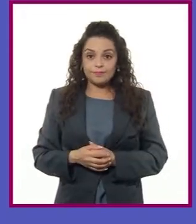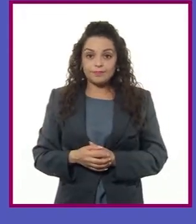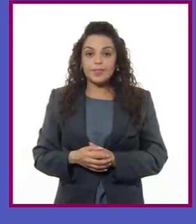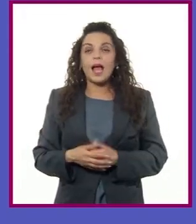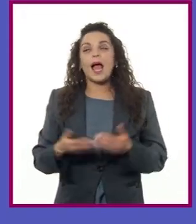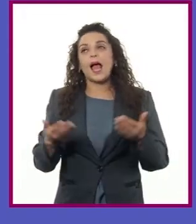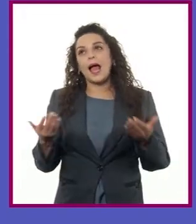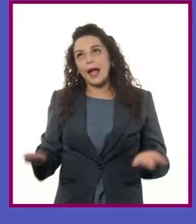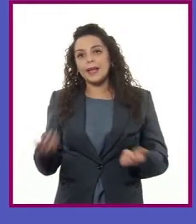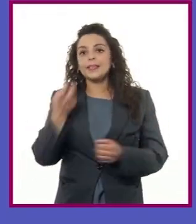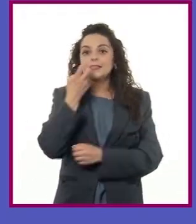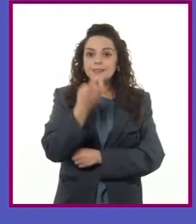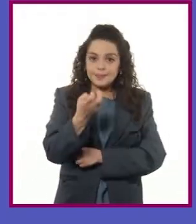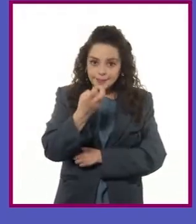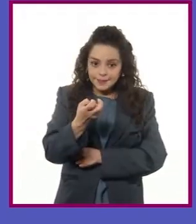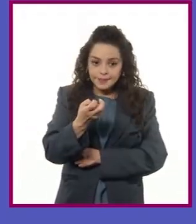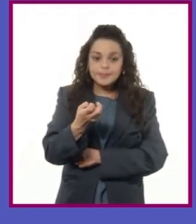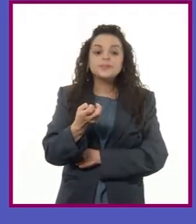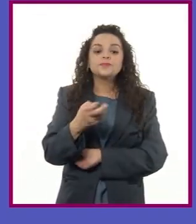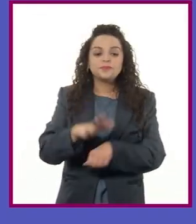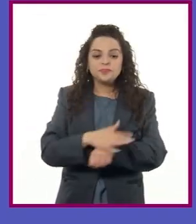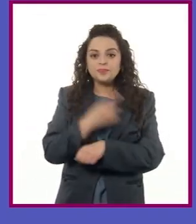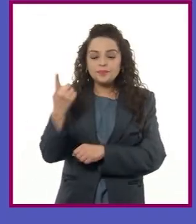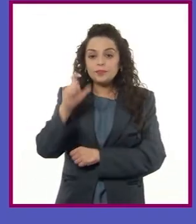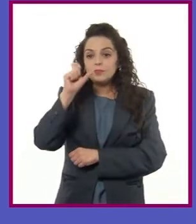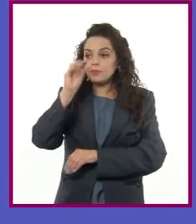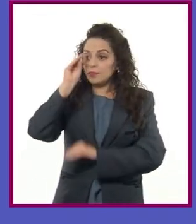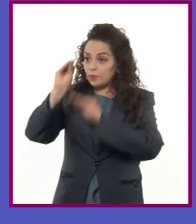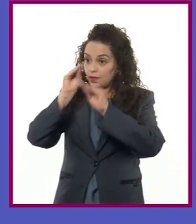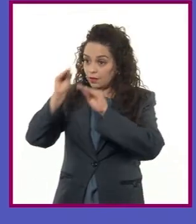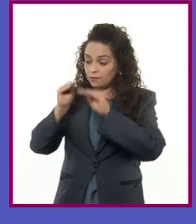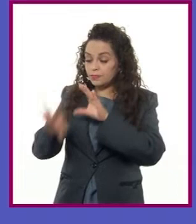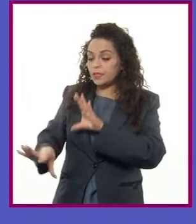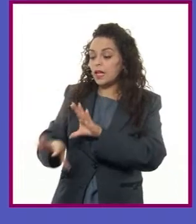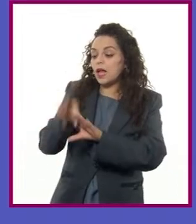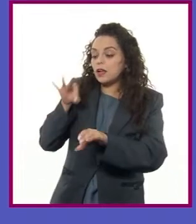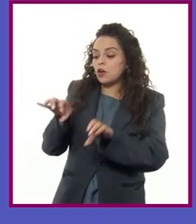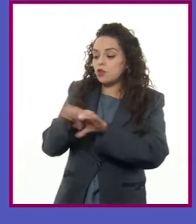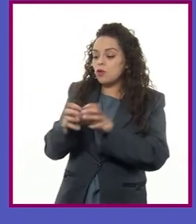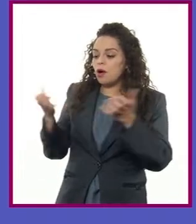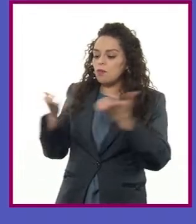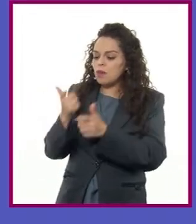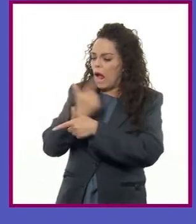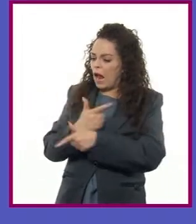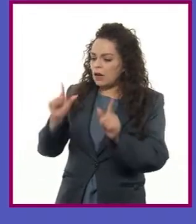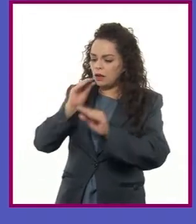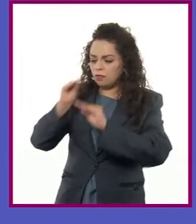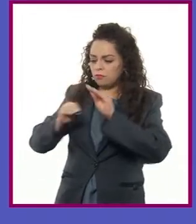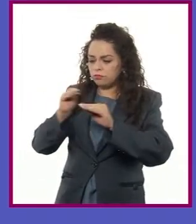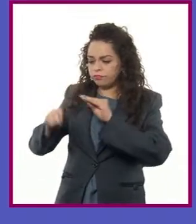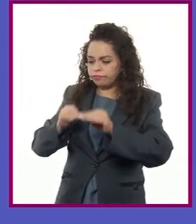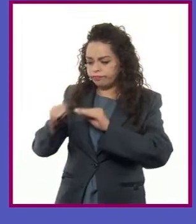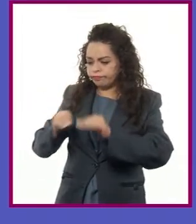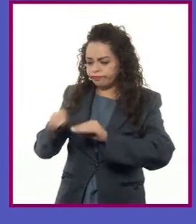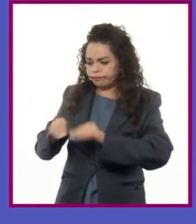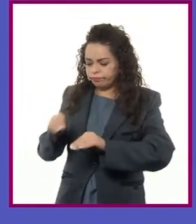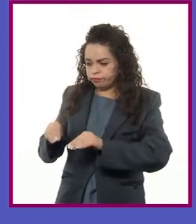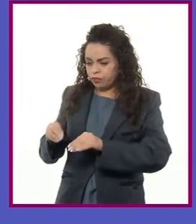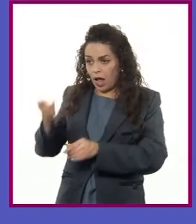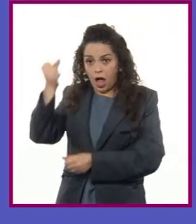Esto sucede porque al momento de hacer una paráfrasis elegimos cómo organizar el texto y puede ser que para